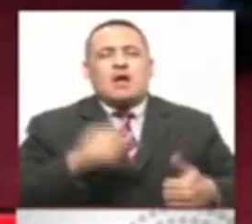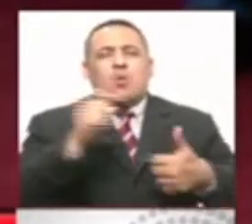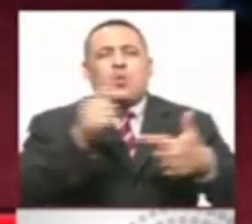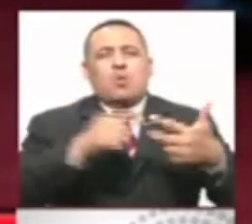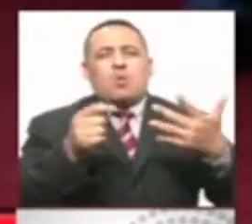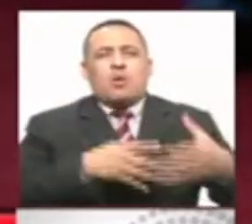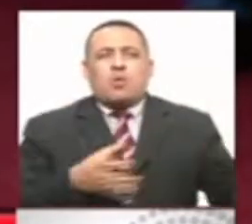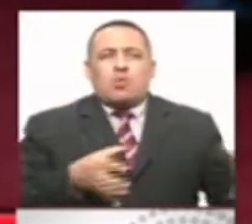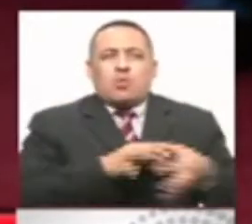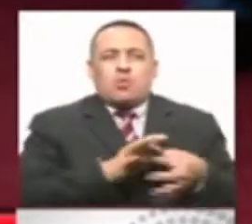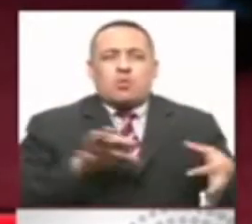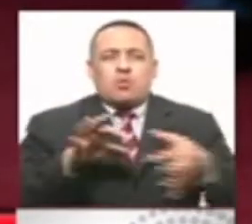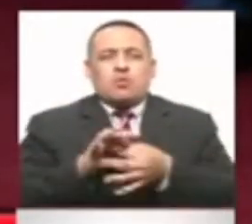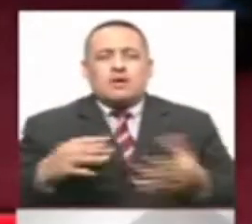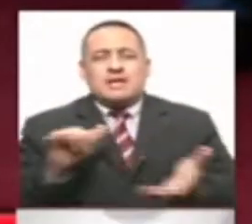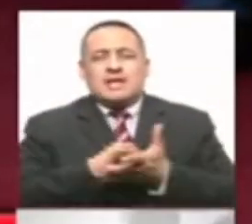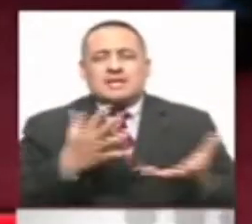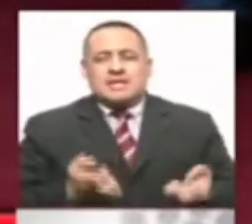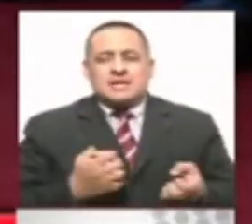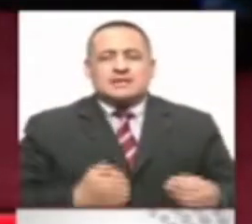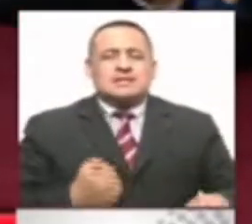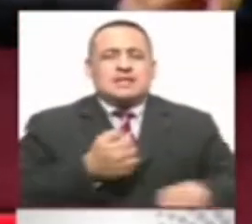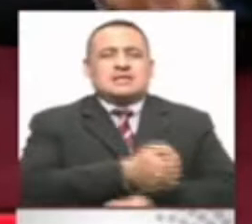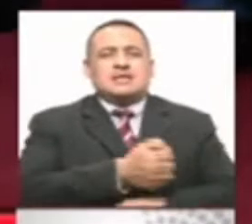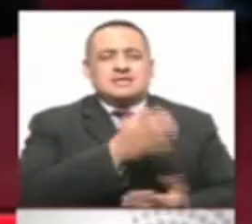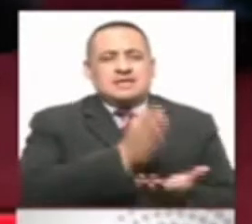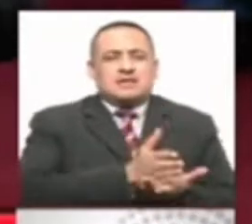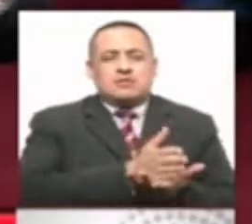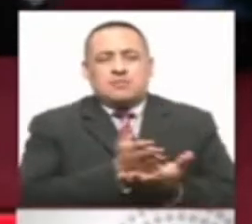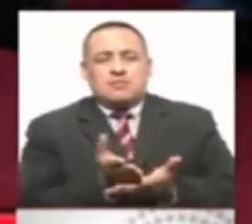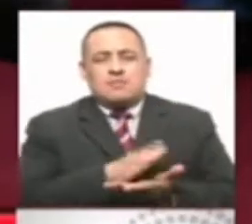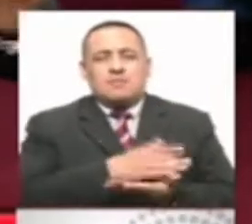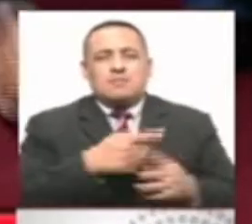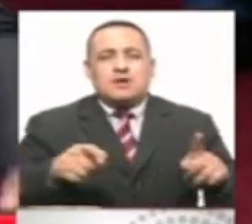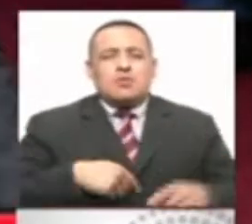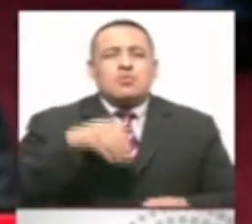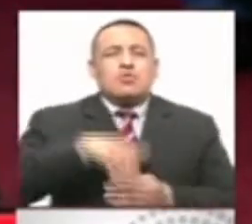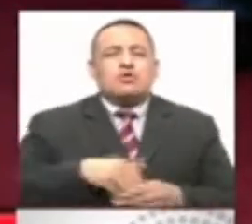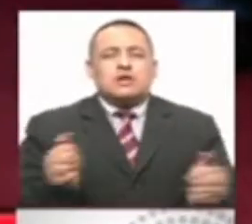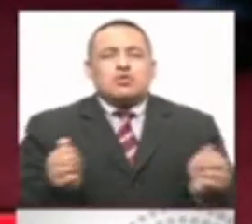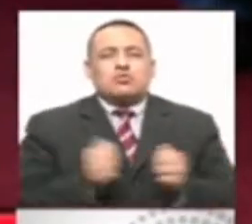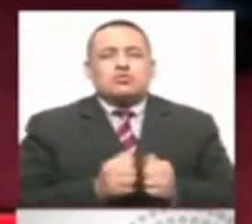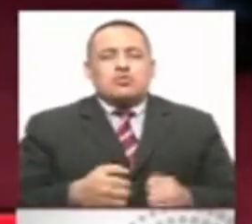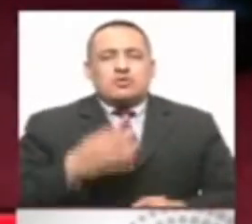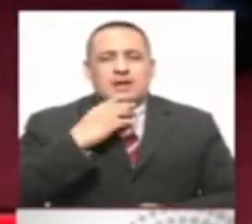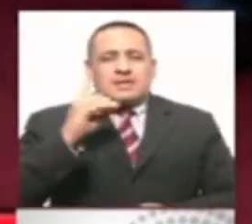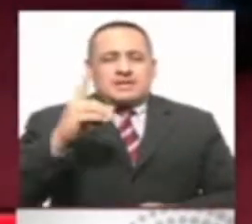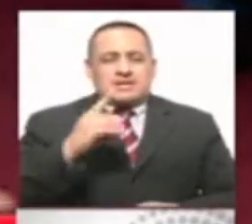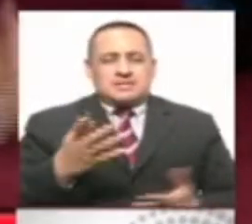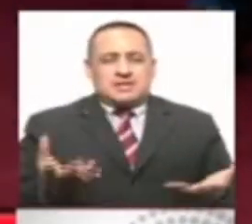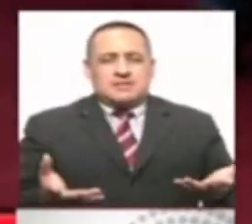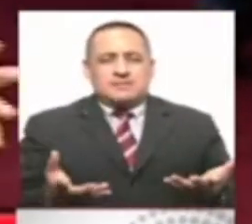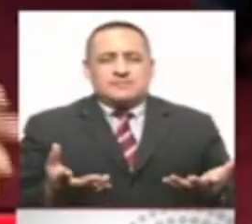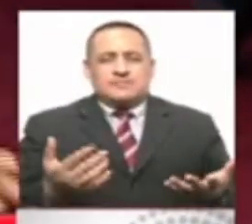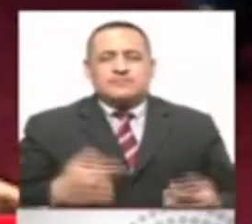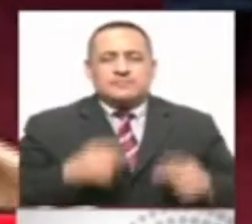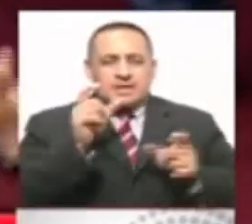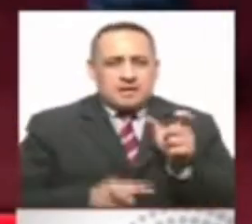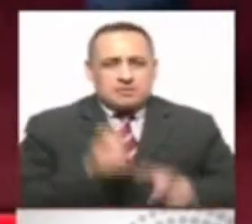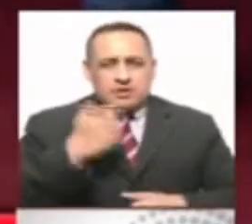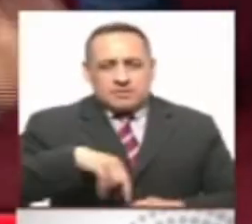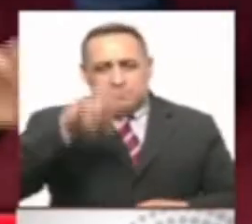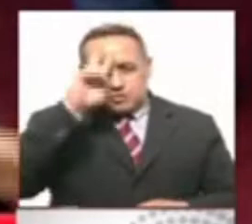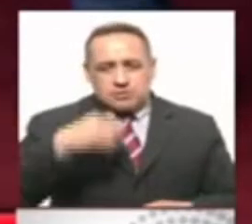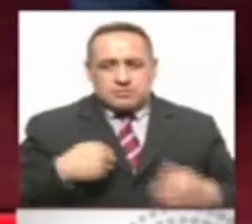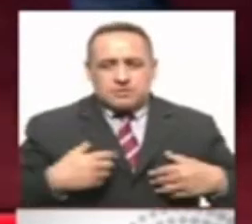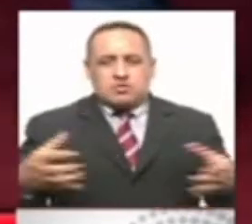los otros grupos que quieren pasarse también de centro, pero sin embargo votan junto con la derecha reaccionaria. El pueblo y